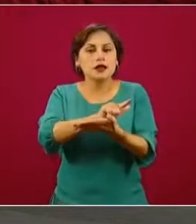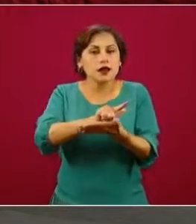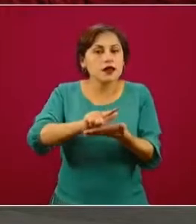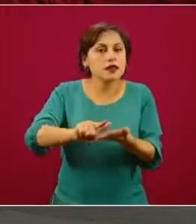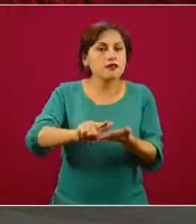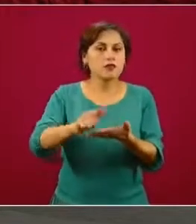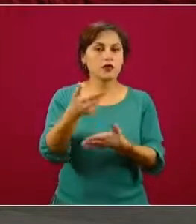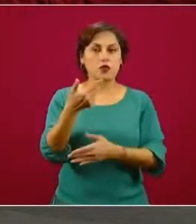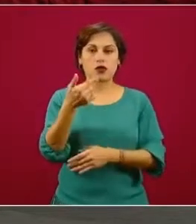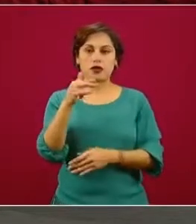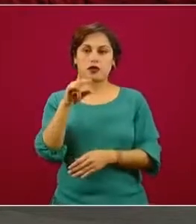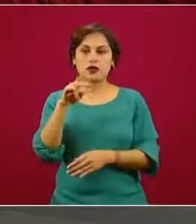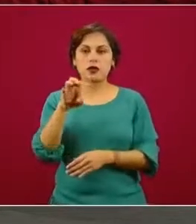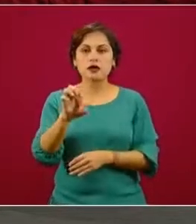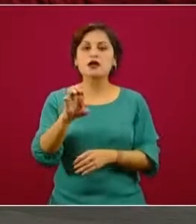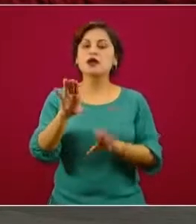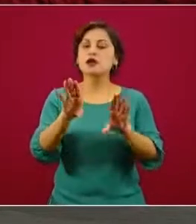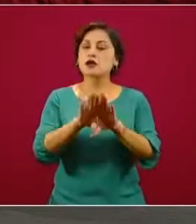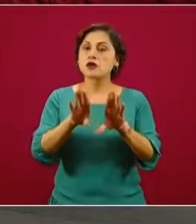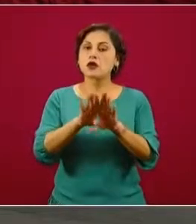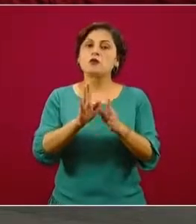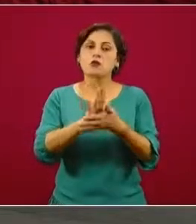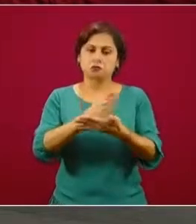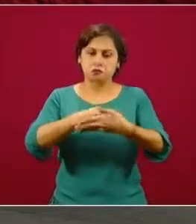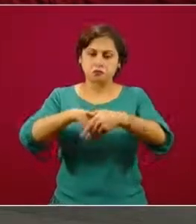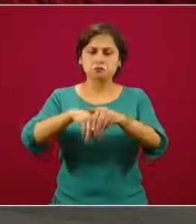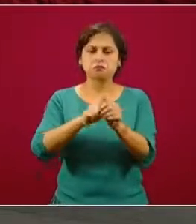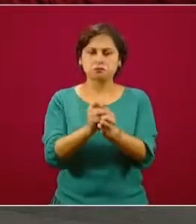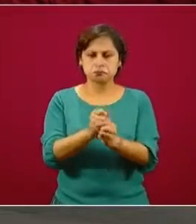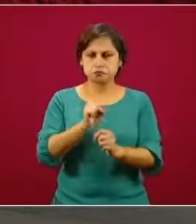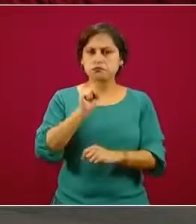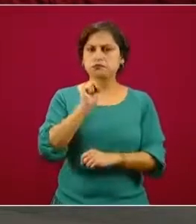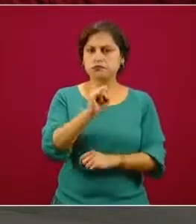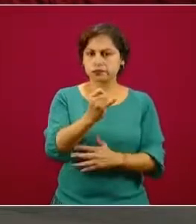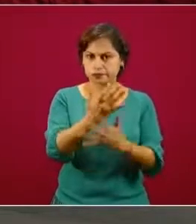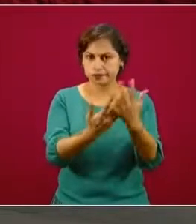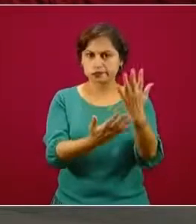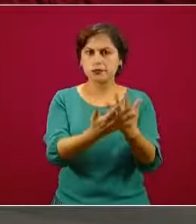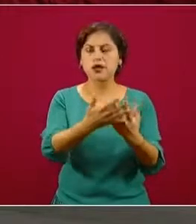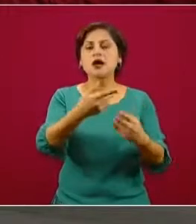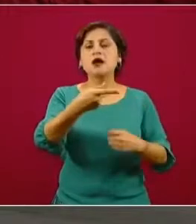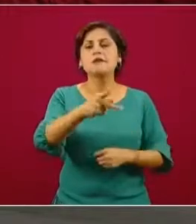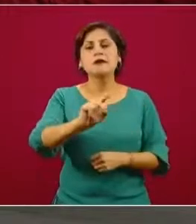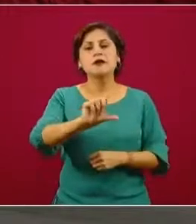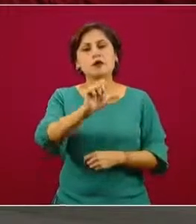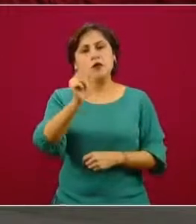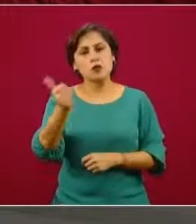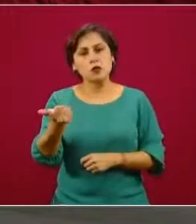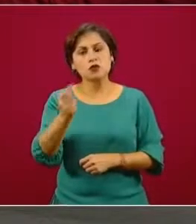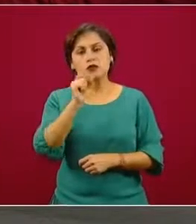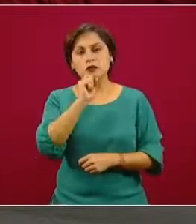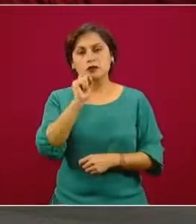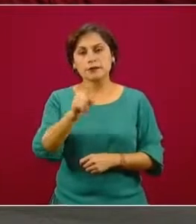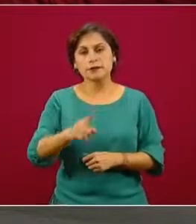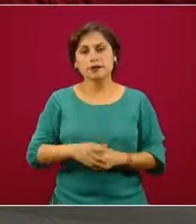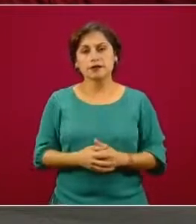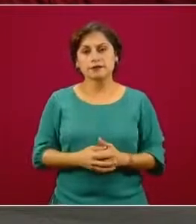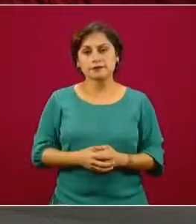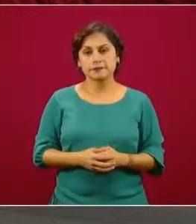este caso son los procedimientos de higiene de las manos, pero estoy buscando donde está,